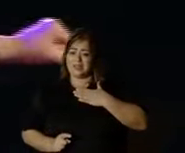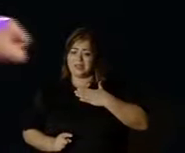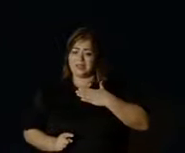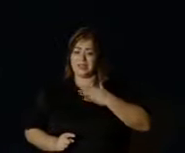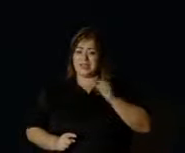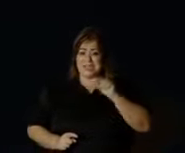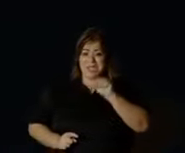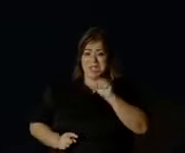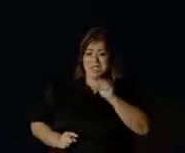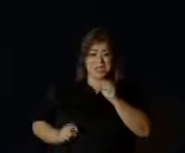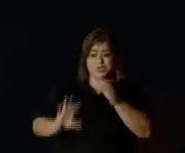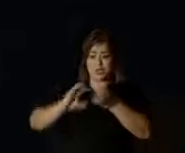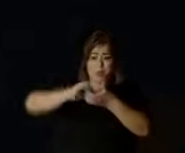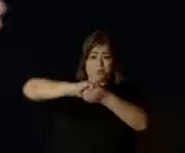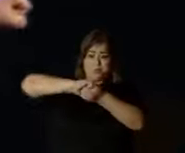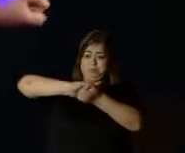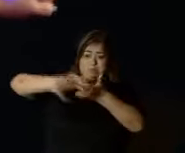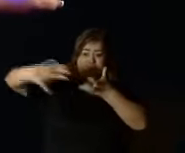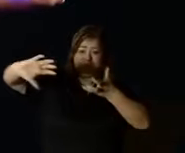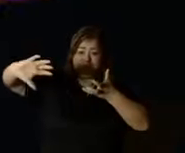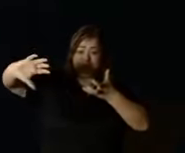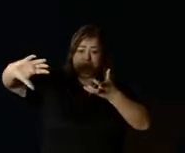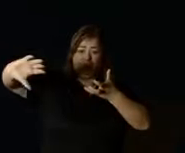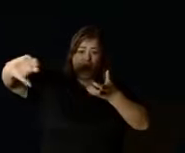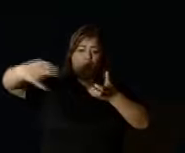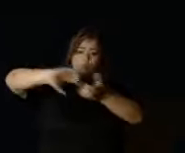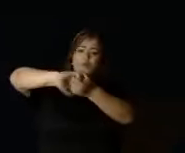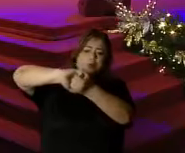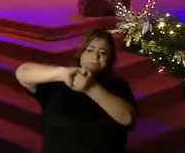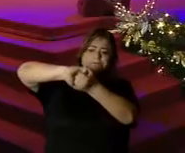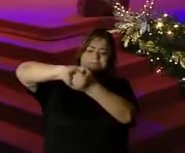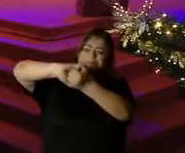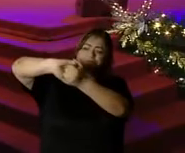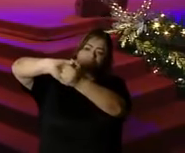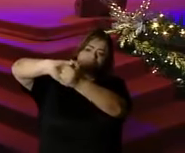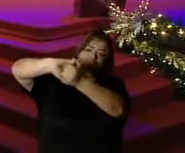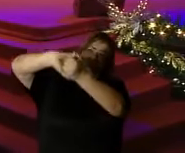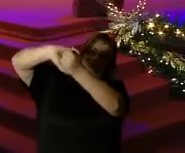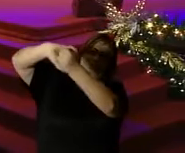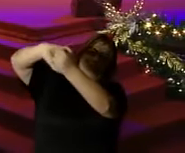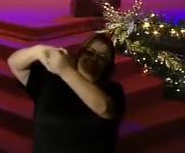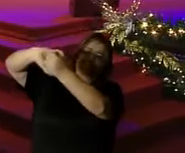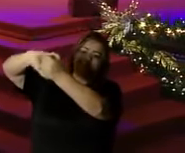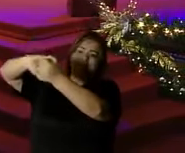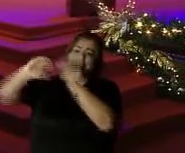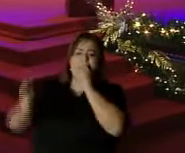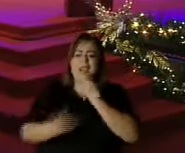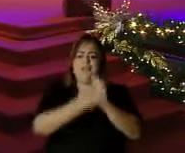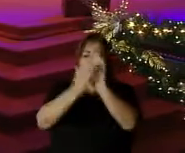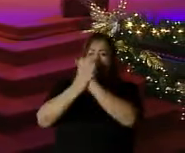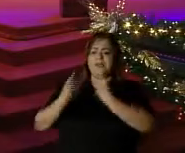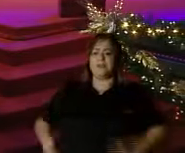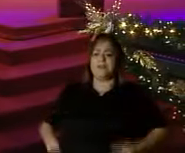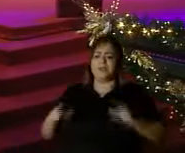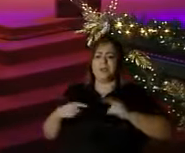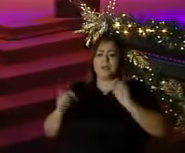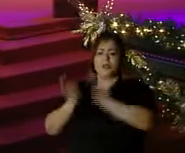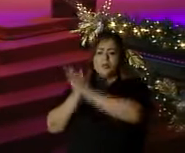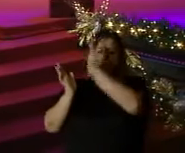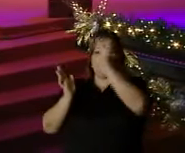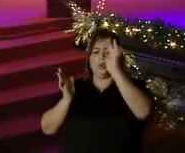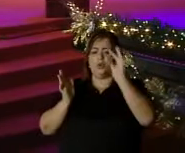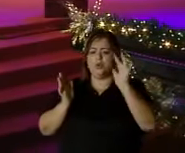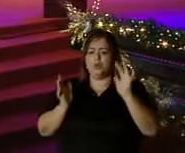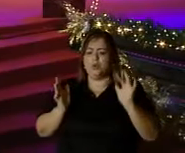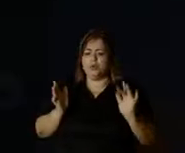que no solté tu mano. Alabanza, alabanza al que vive. Oh, gloria a Dios. Solo que